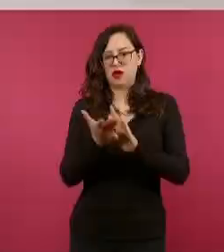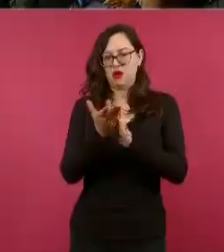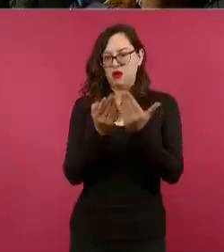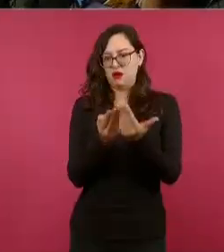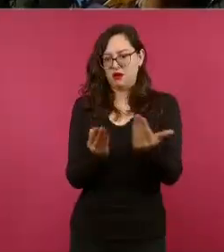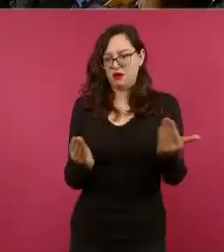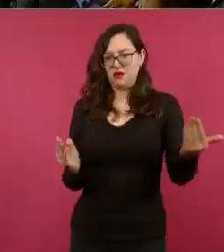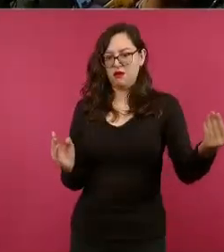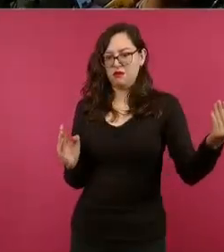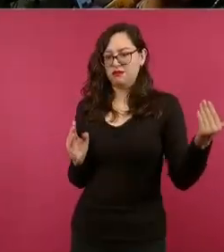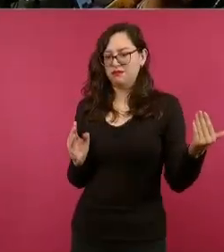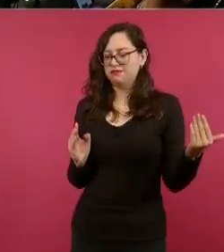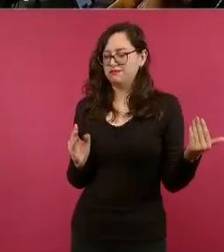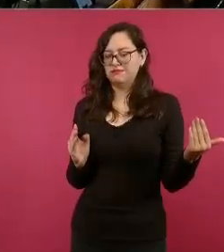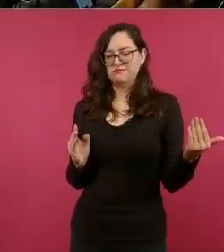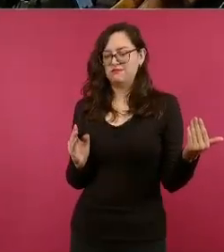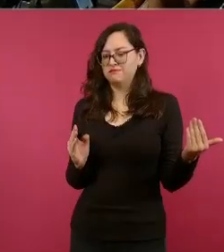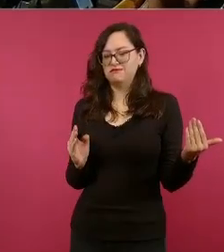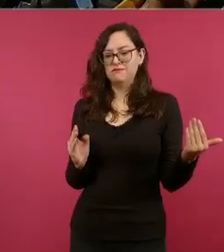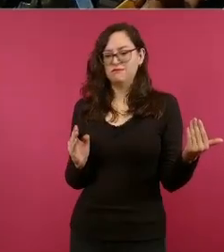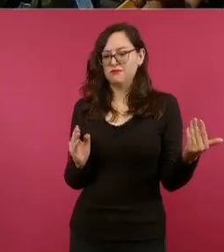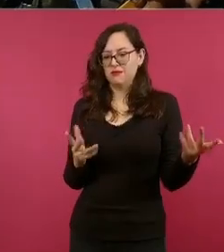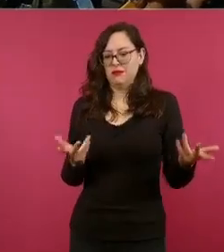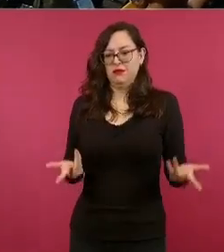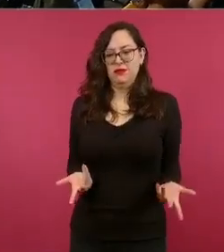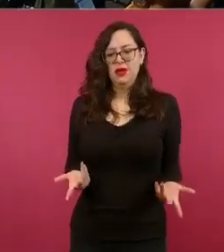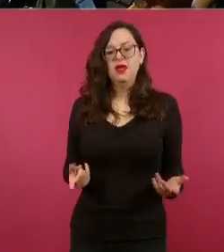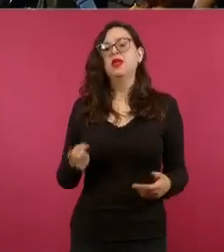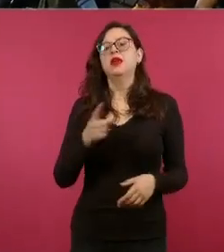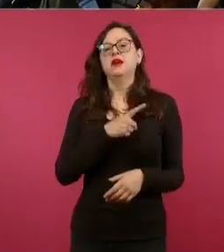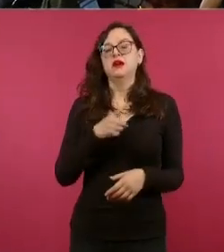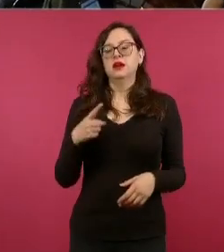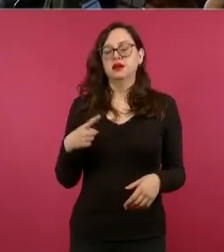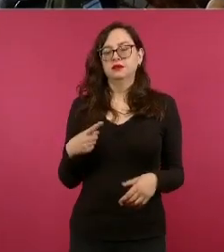Y esto puede afectar